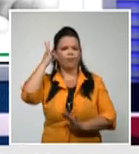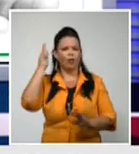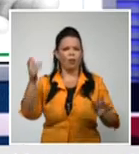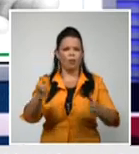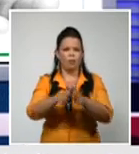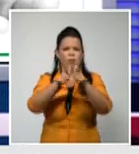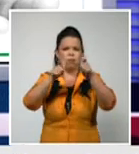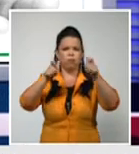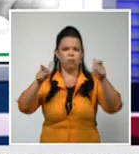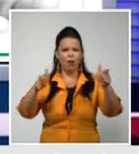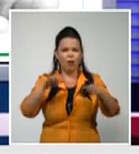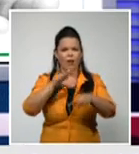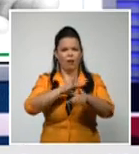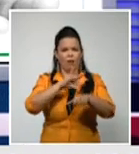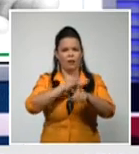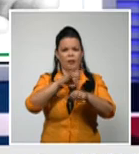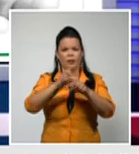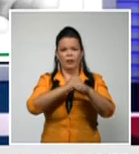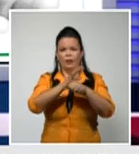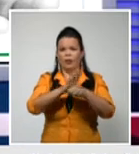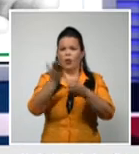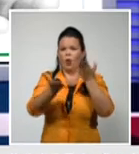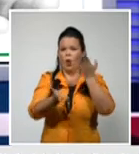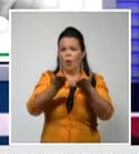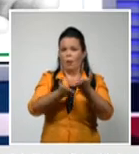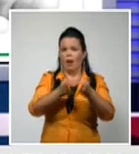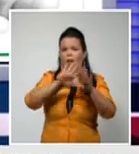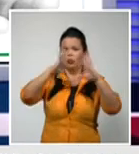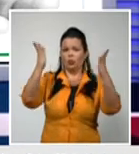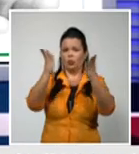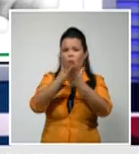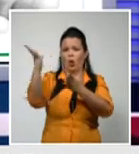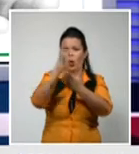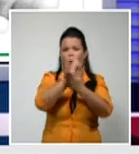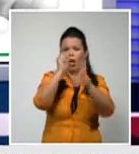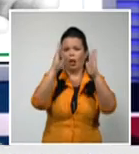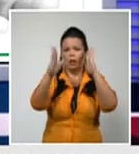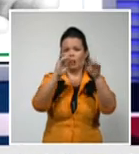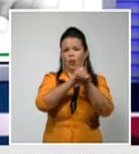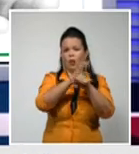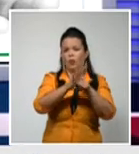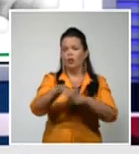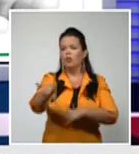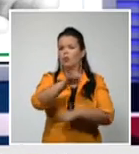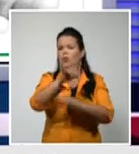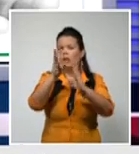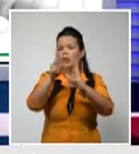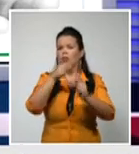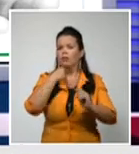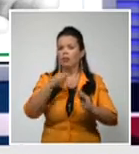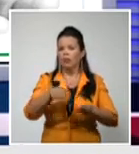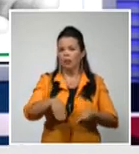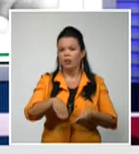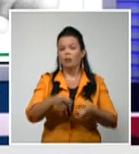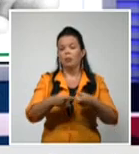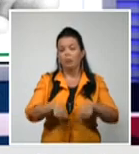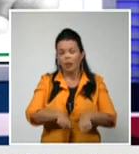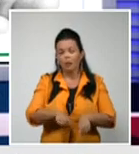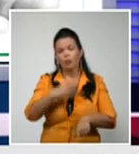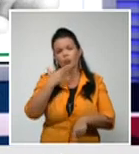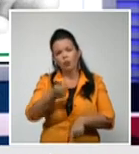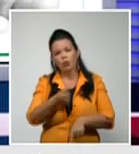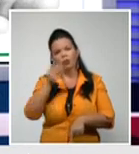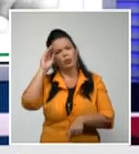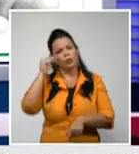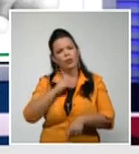aporta desde el inicio de la pandemia y lamentablemente también el número de fallecidos, aunque sin dudas es muy alentador, muy esperanzador que la cifra de